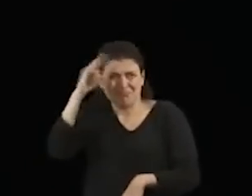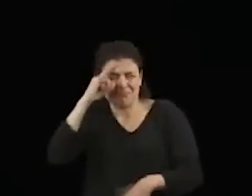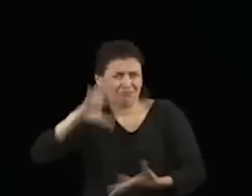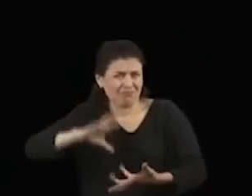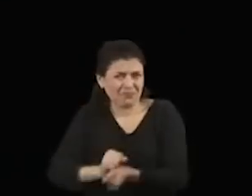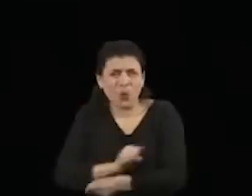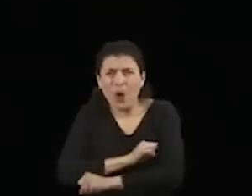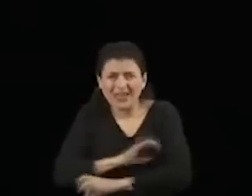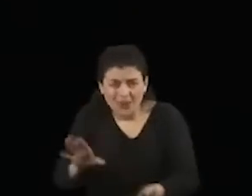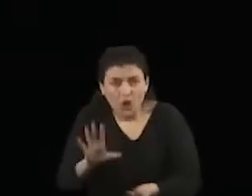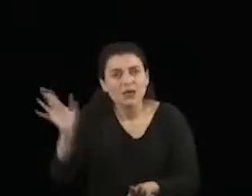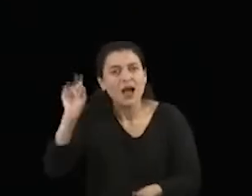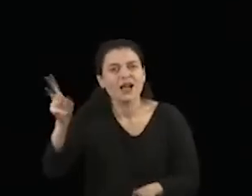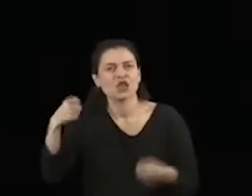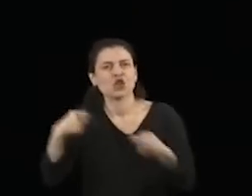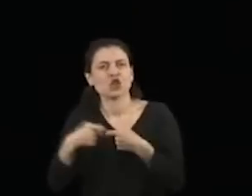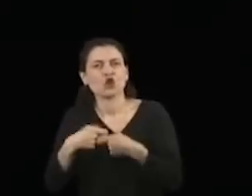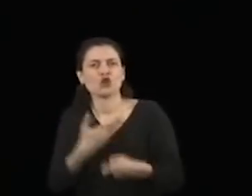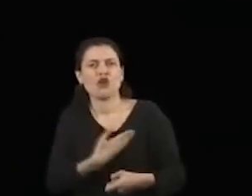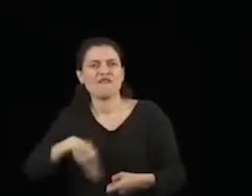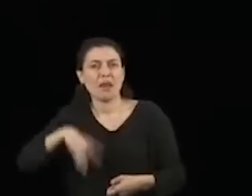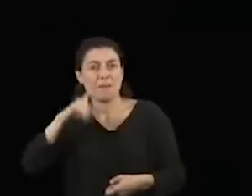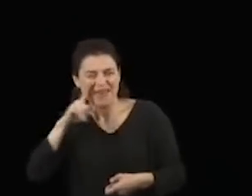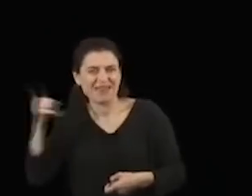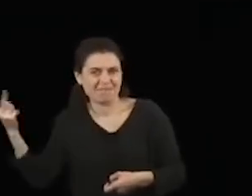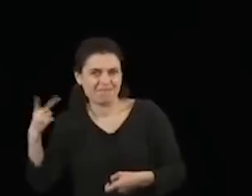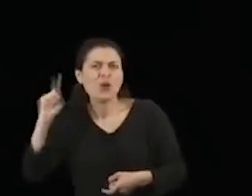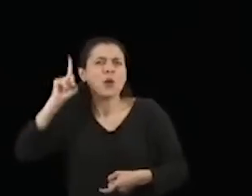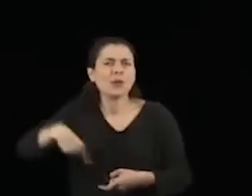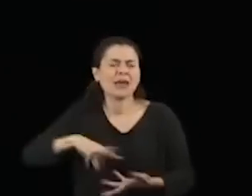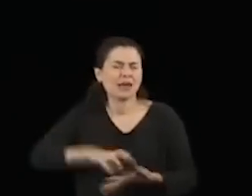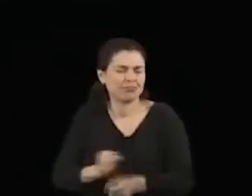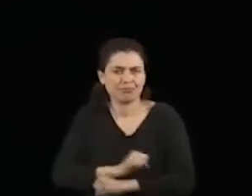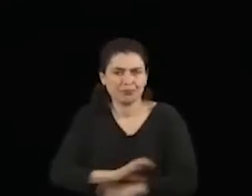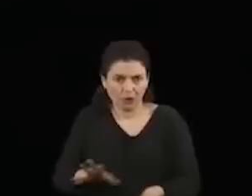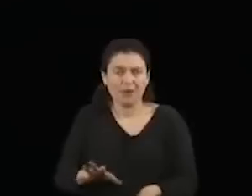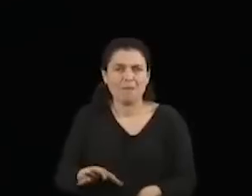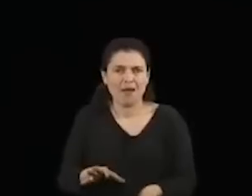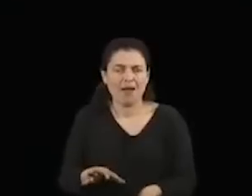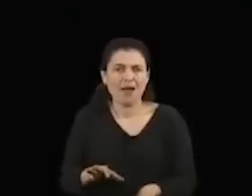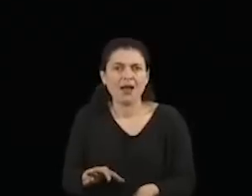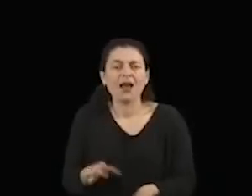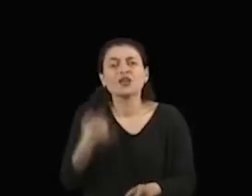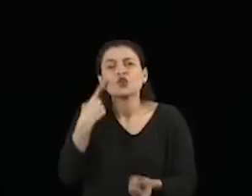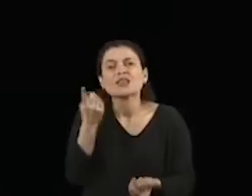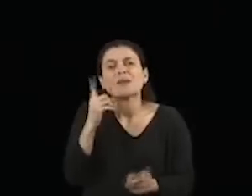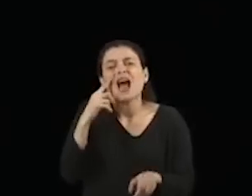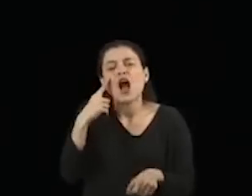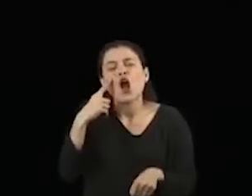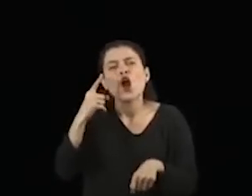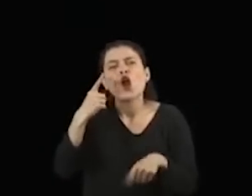Internacional para financiar el déficit de una manera encubierta y que no le violara las metas.